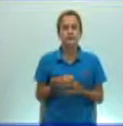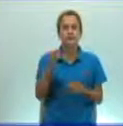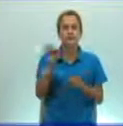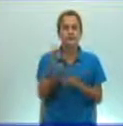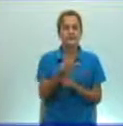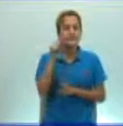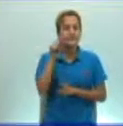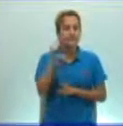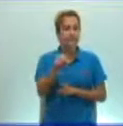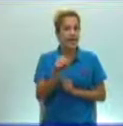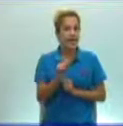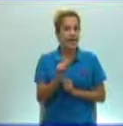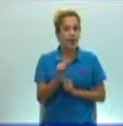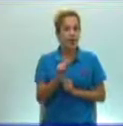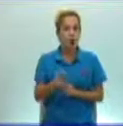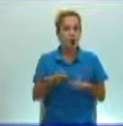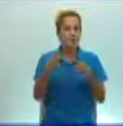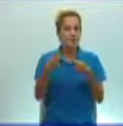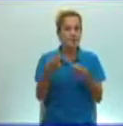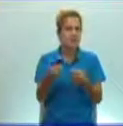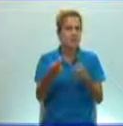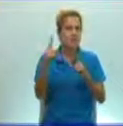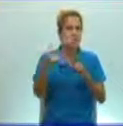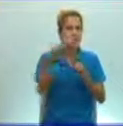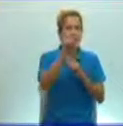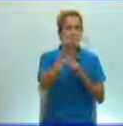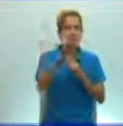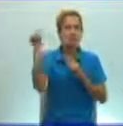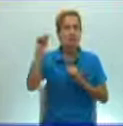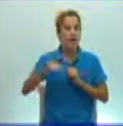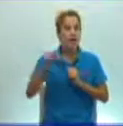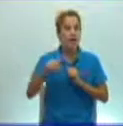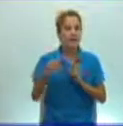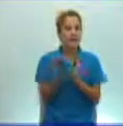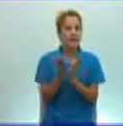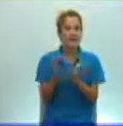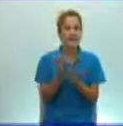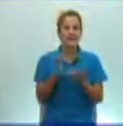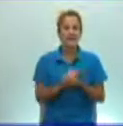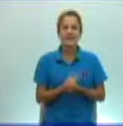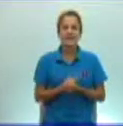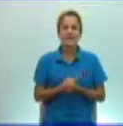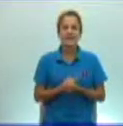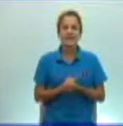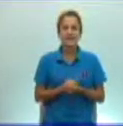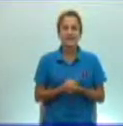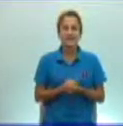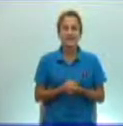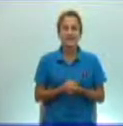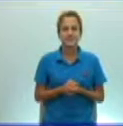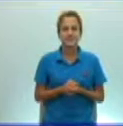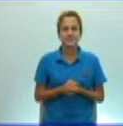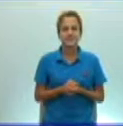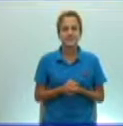ello, les proponemos como tema para este encuentro el siguiente: